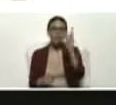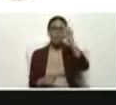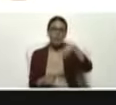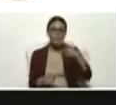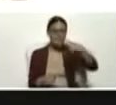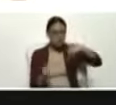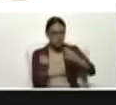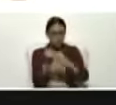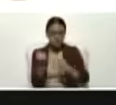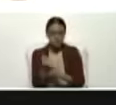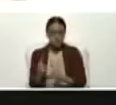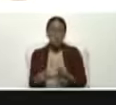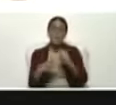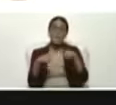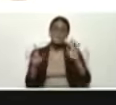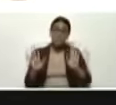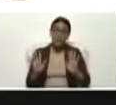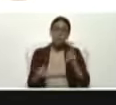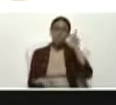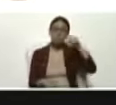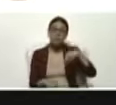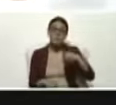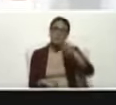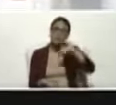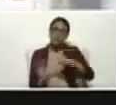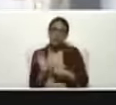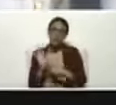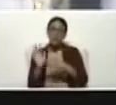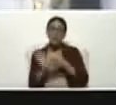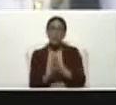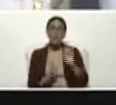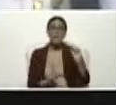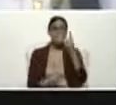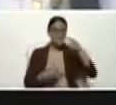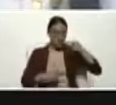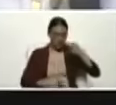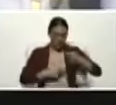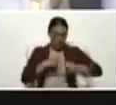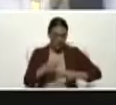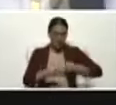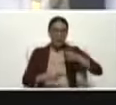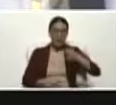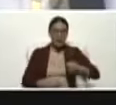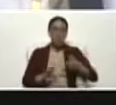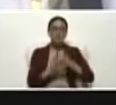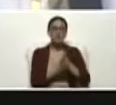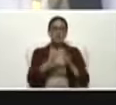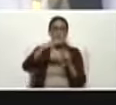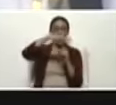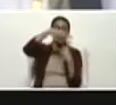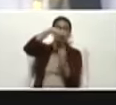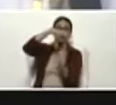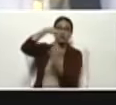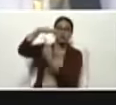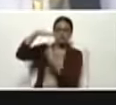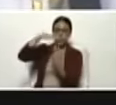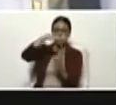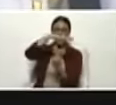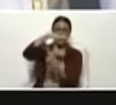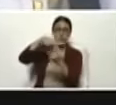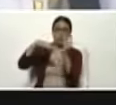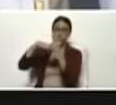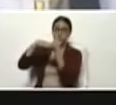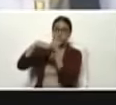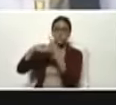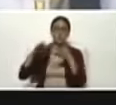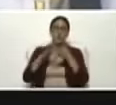Pero también mostramos algo de la primera generación de drones de combate que han